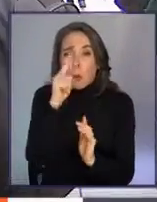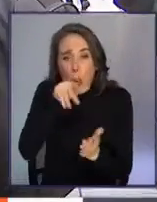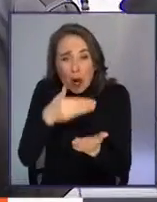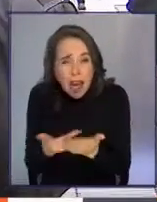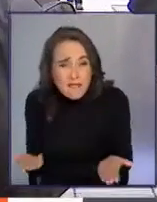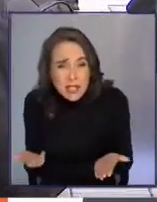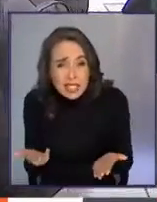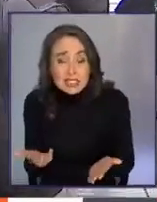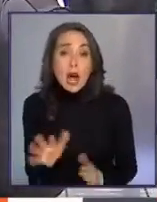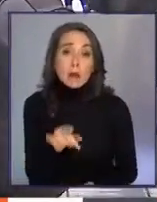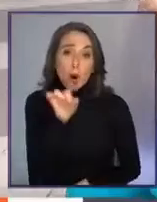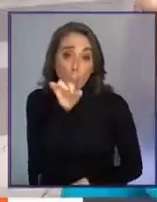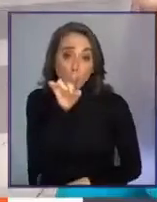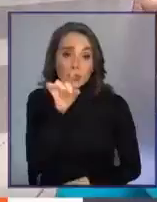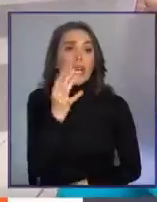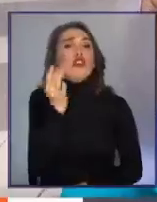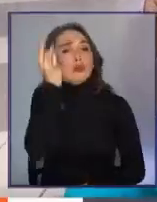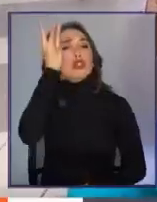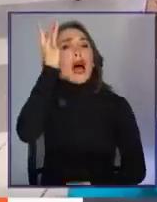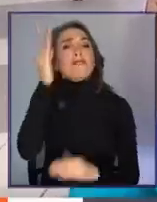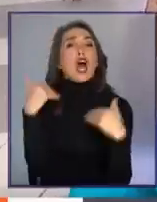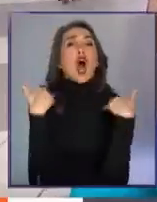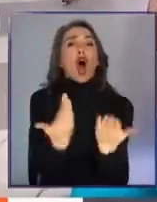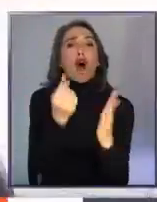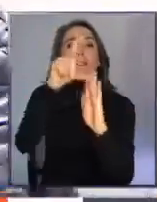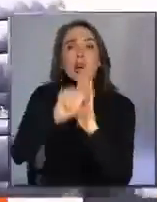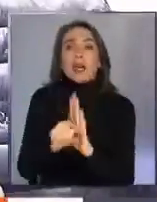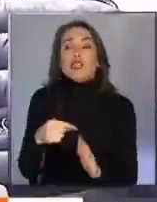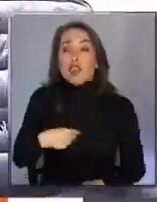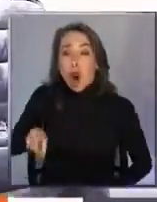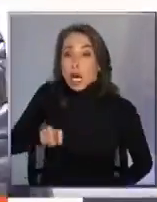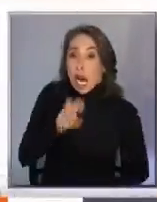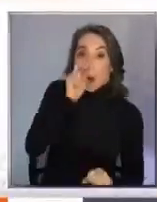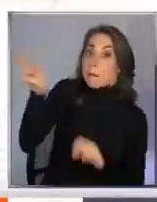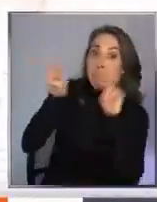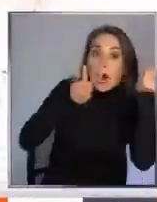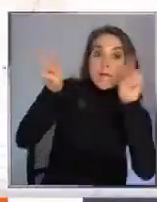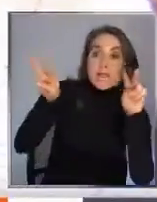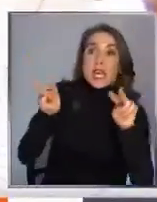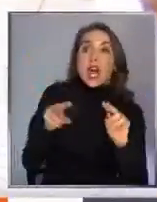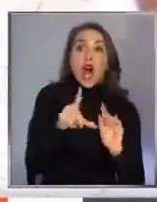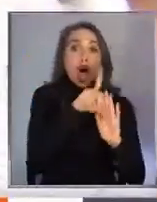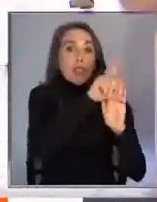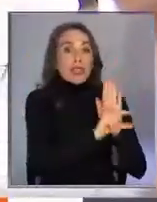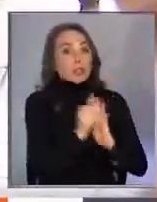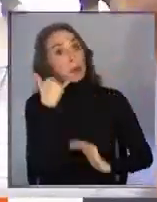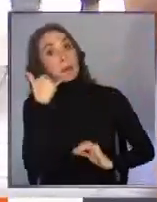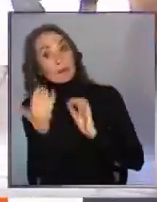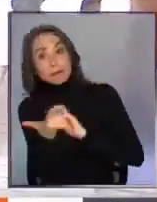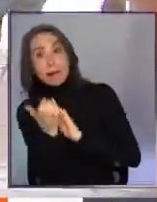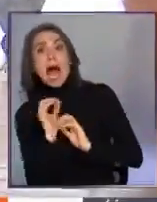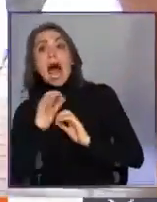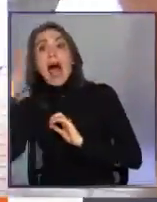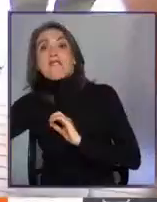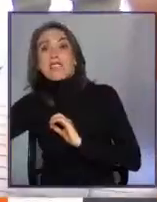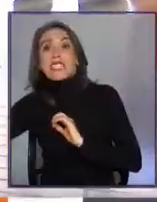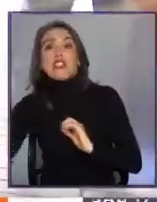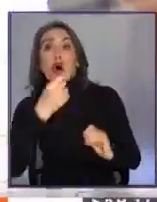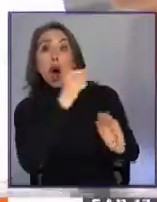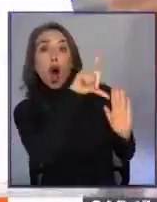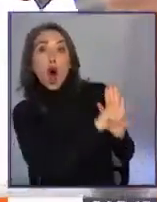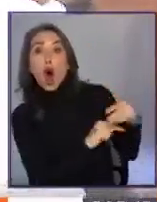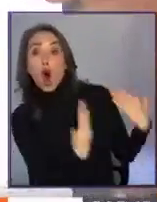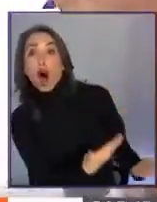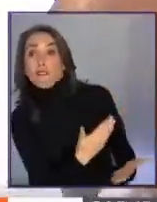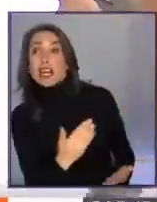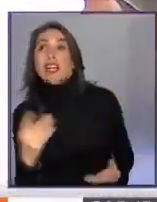se entera usted de las ofertas? A la vieja, caminando. Cuando hay descuento, yo le pego al avisar, es una telefonía y aviso y van a ver